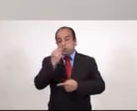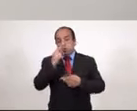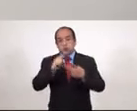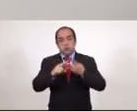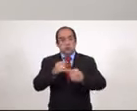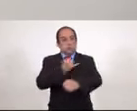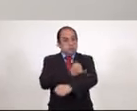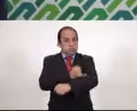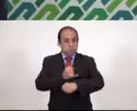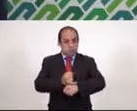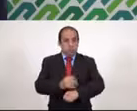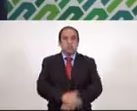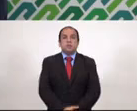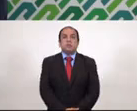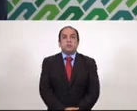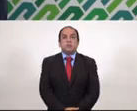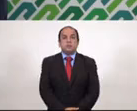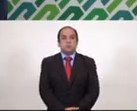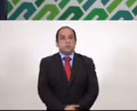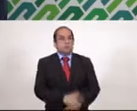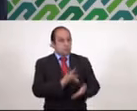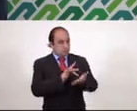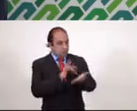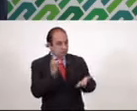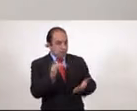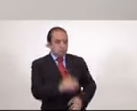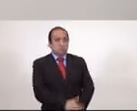Iztapalapa. Muchas gracias.